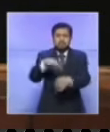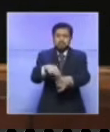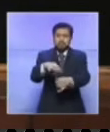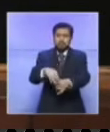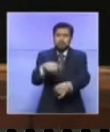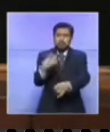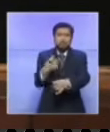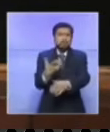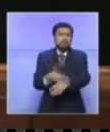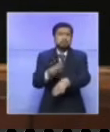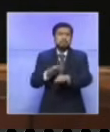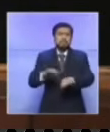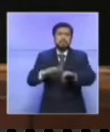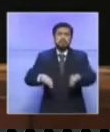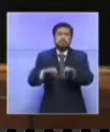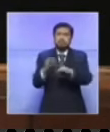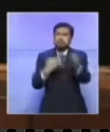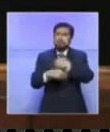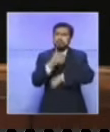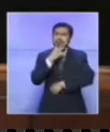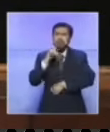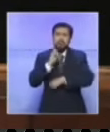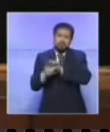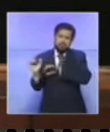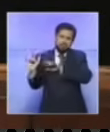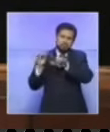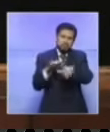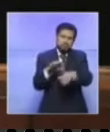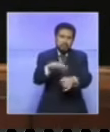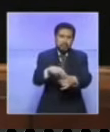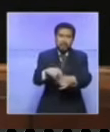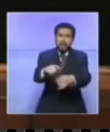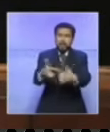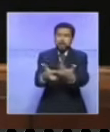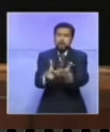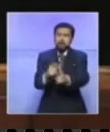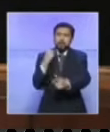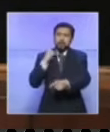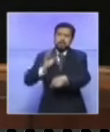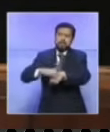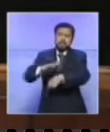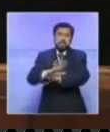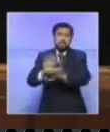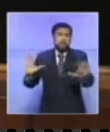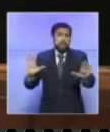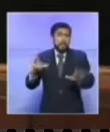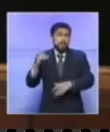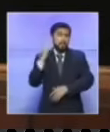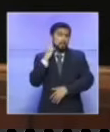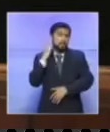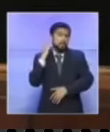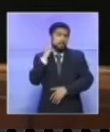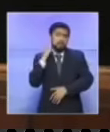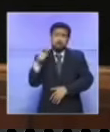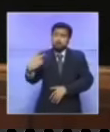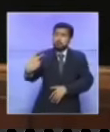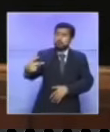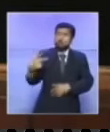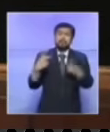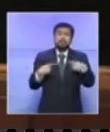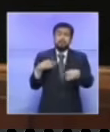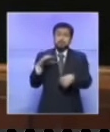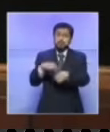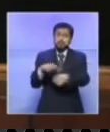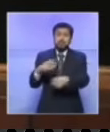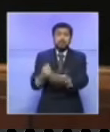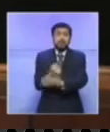acabó muy mal para el chayotero y vean nada más estas respuestas contundentes de una persona que de